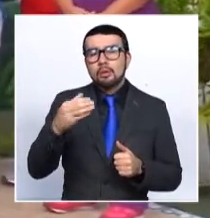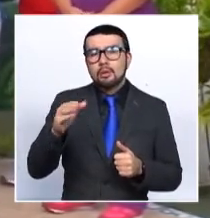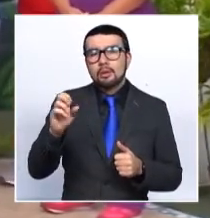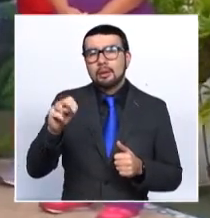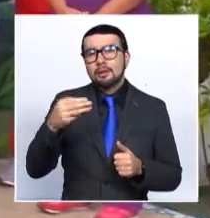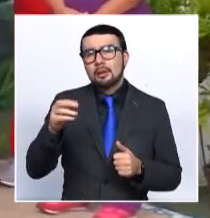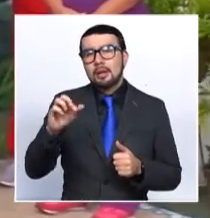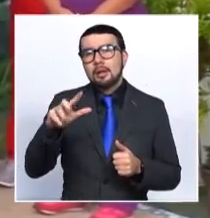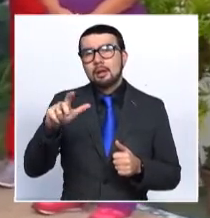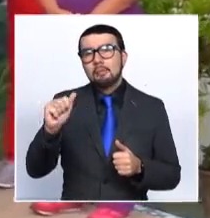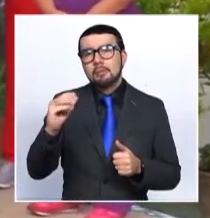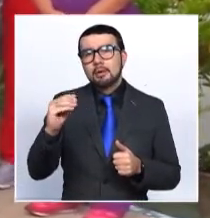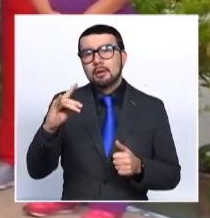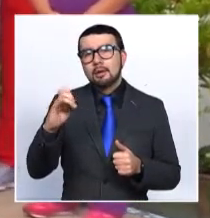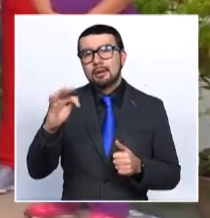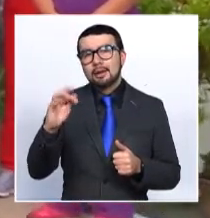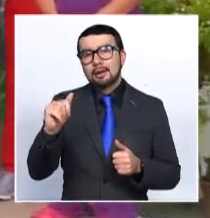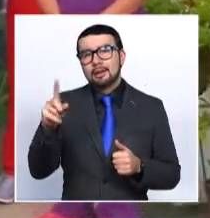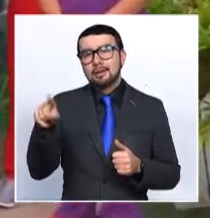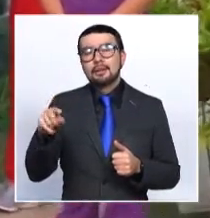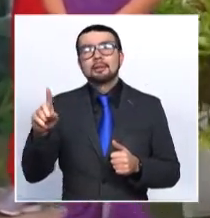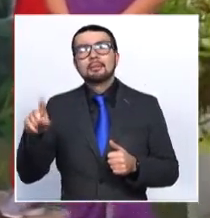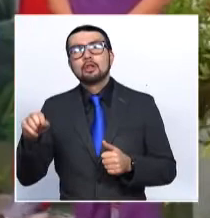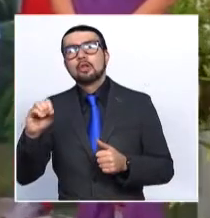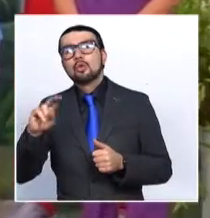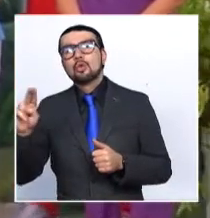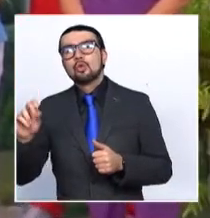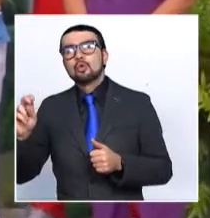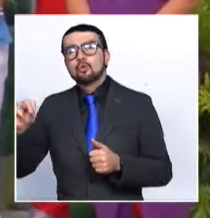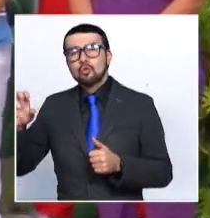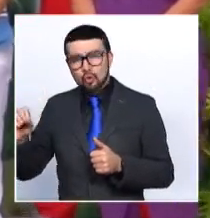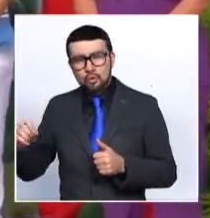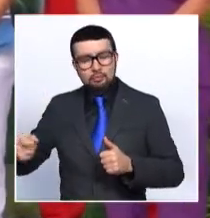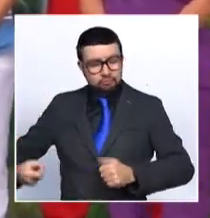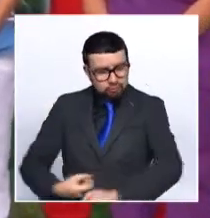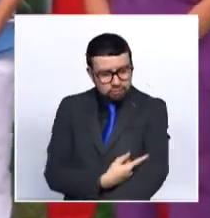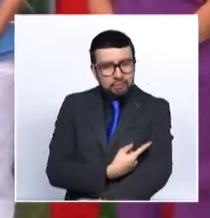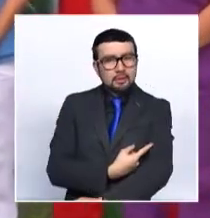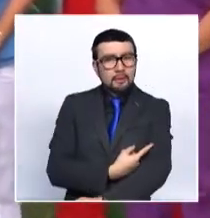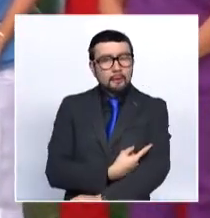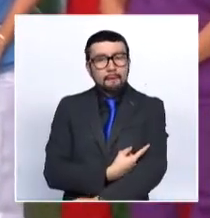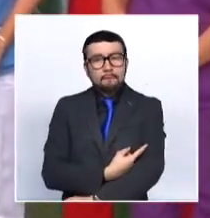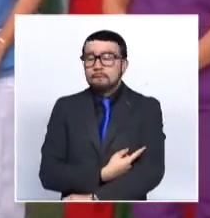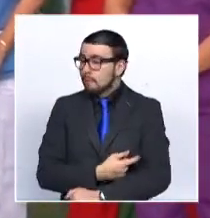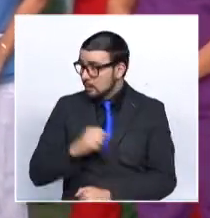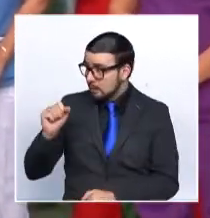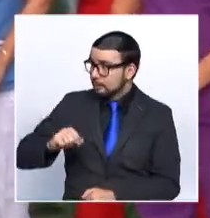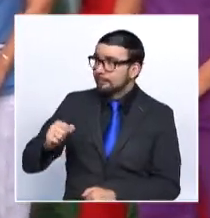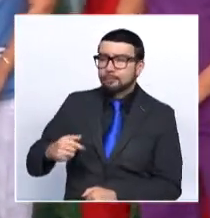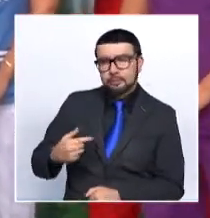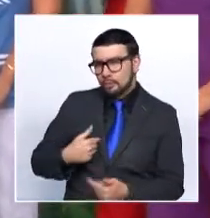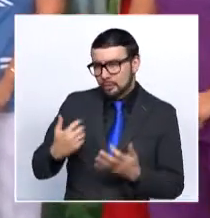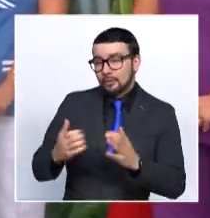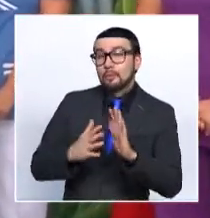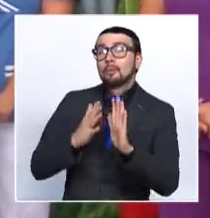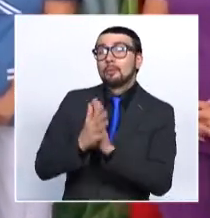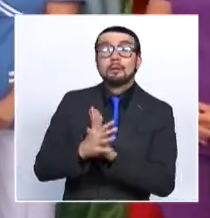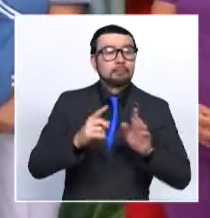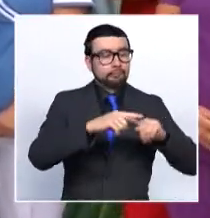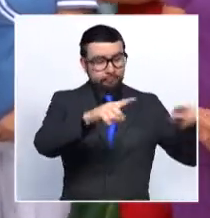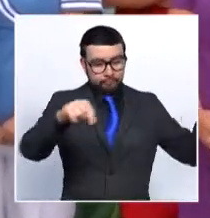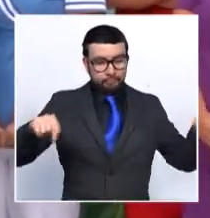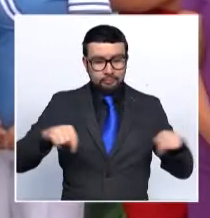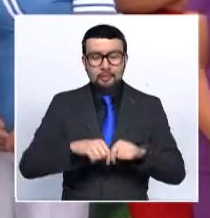Bueno, en primer término yo quiero decirles a los televidentes que este es un parque de la